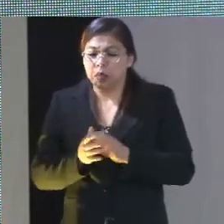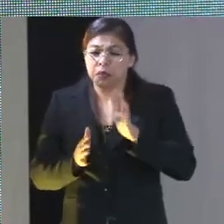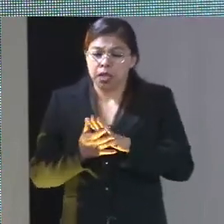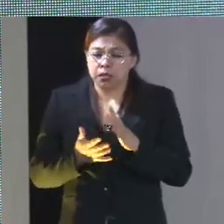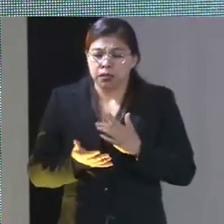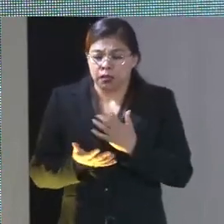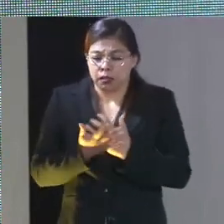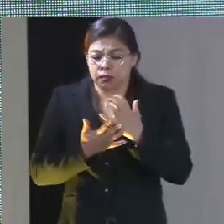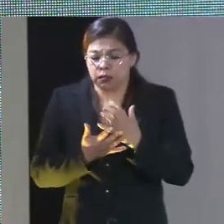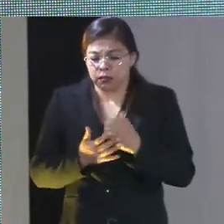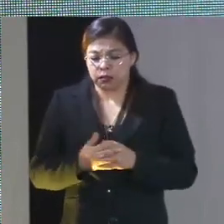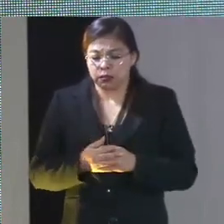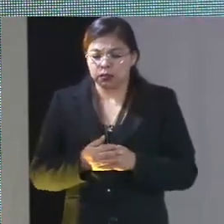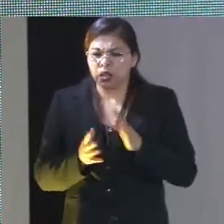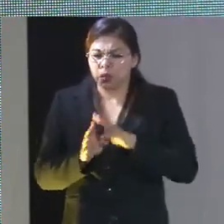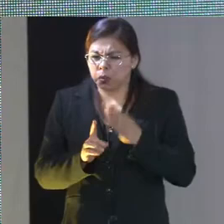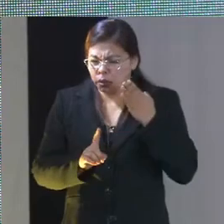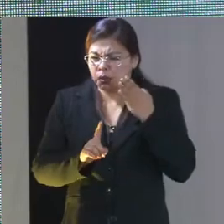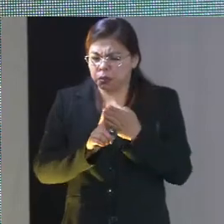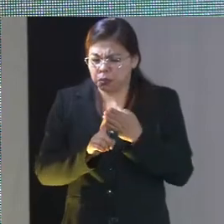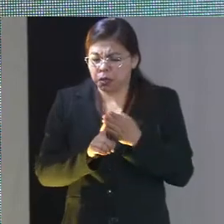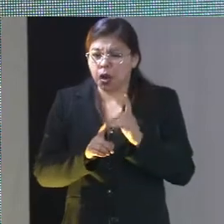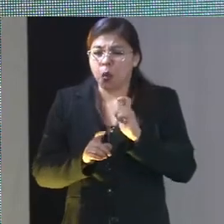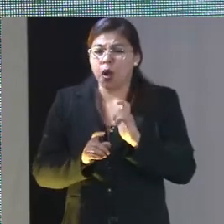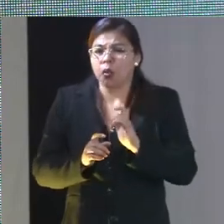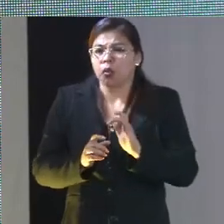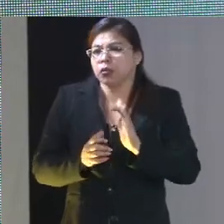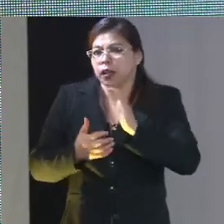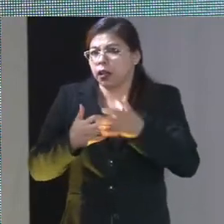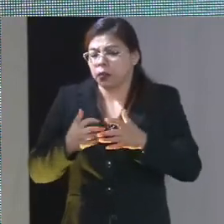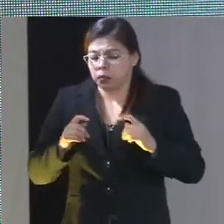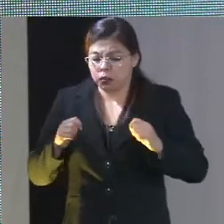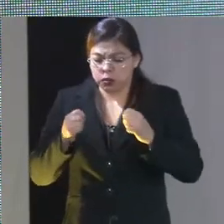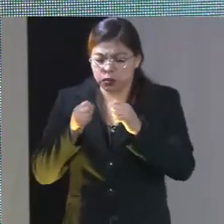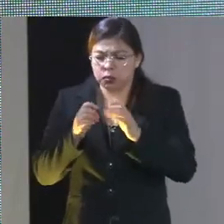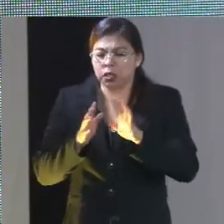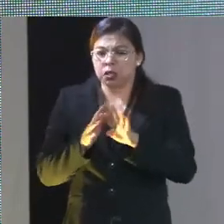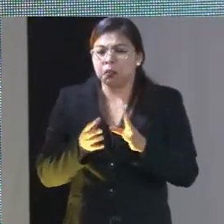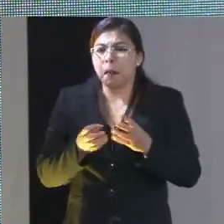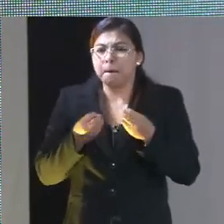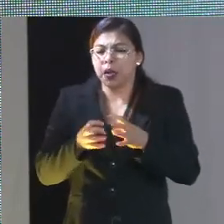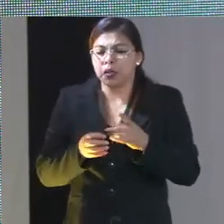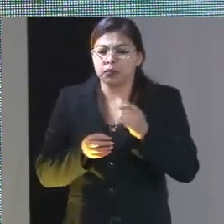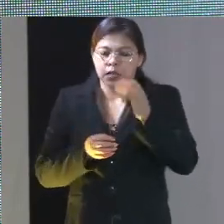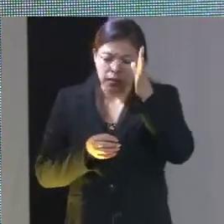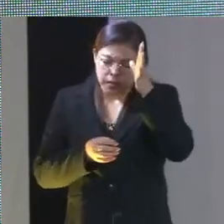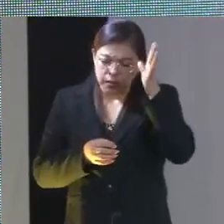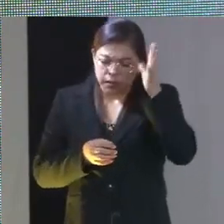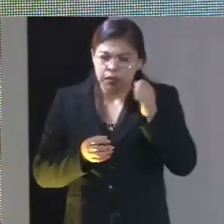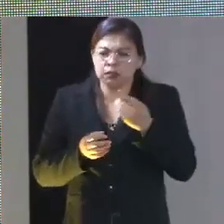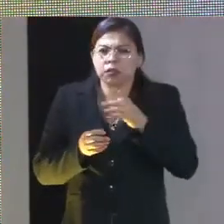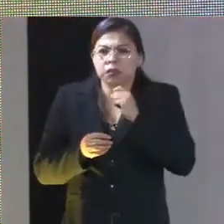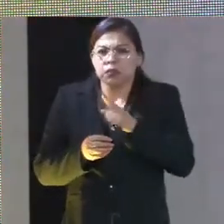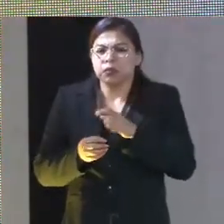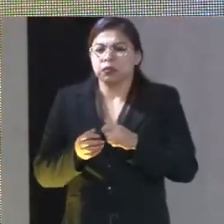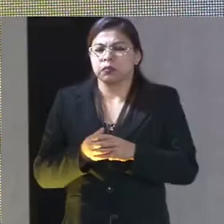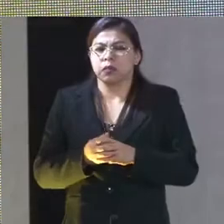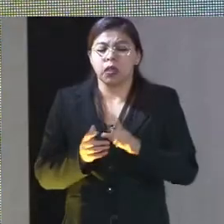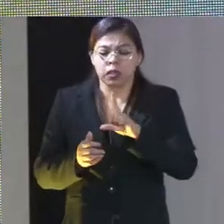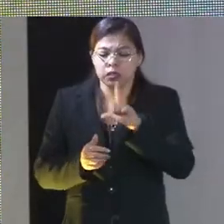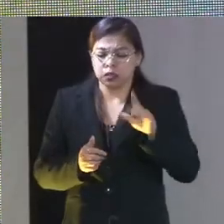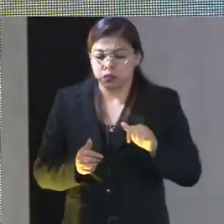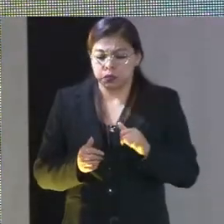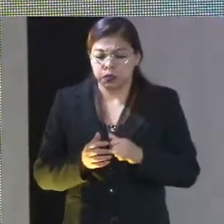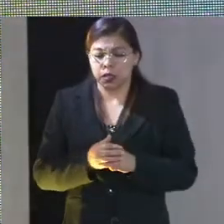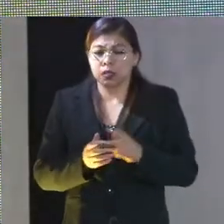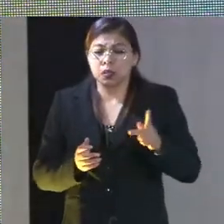grave, focalizada en la caída de Tenochtitlan, en la derrota de los aztecas y en el sometimiento después de